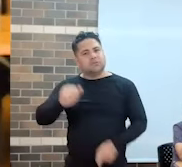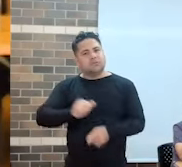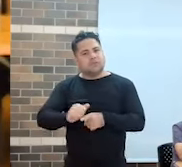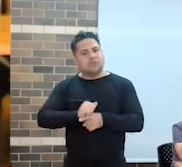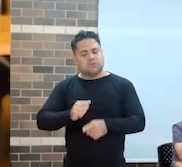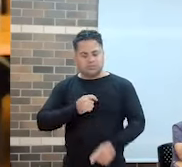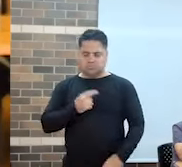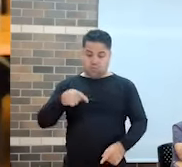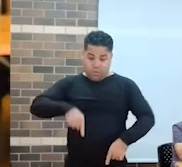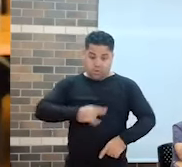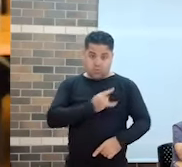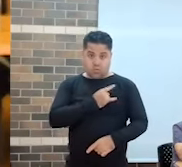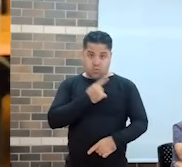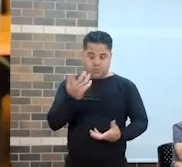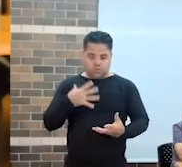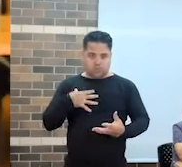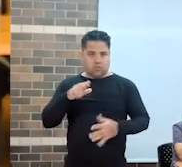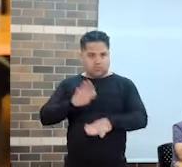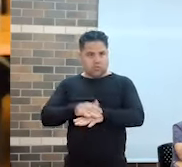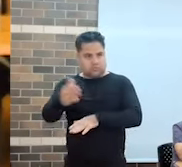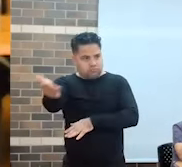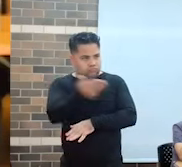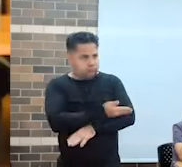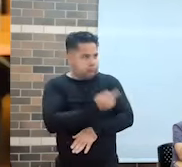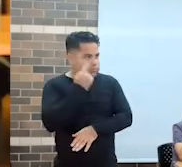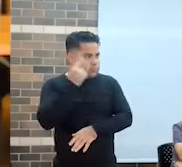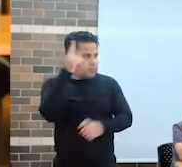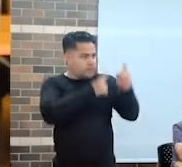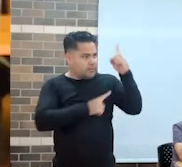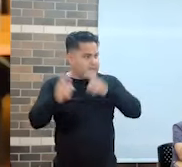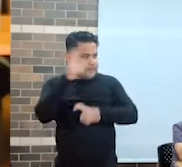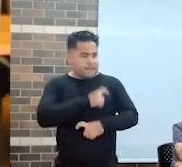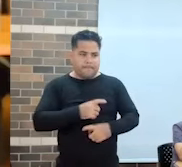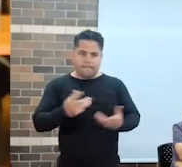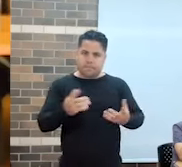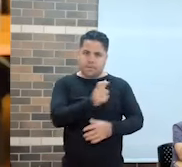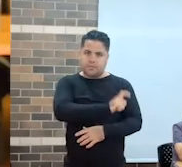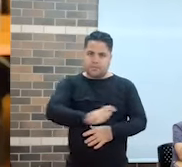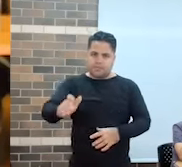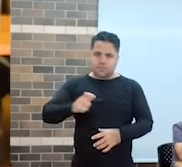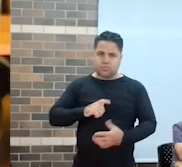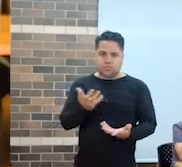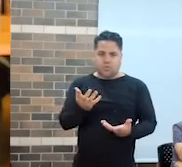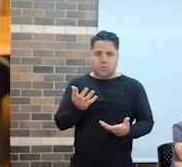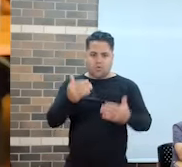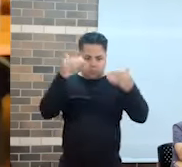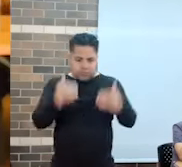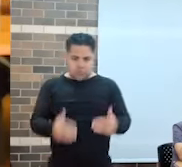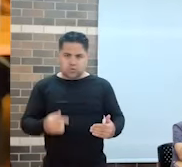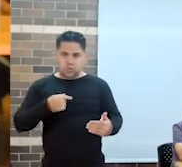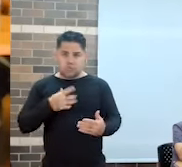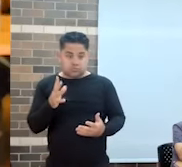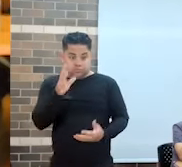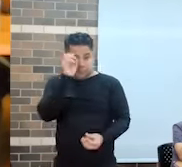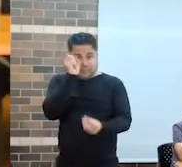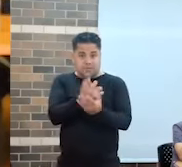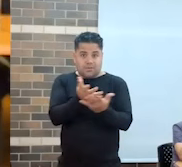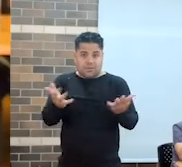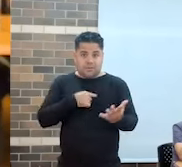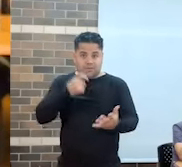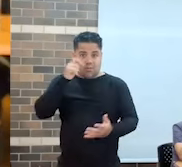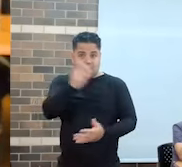inicialmente como universidad y al que yo quisiera invitarlos hoy es a pensar a las personas con discapacidad como parte de la diversidad humana, ¿cierto?